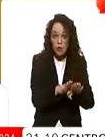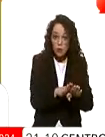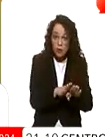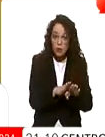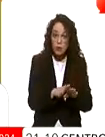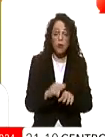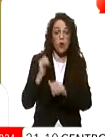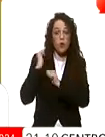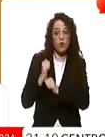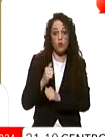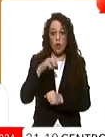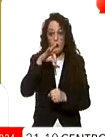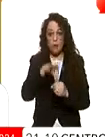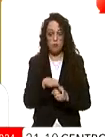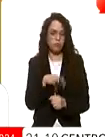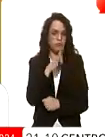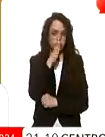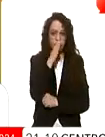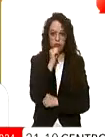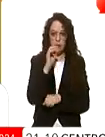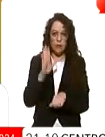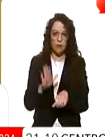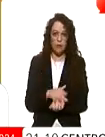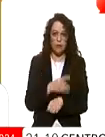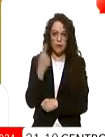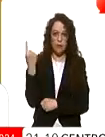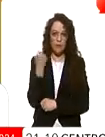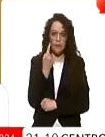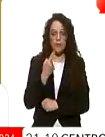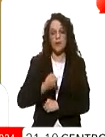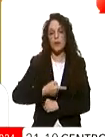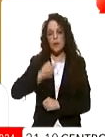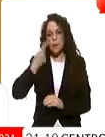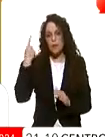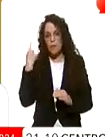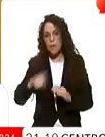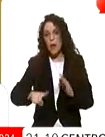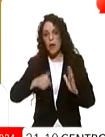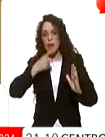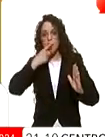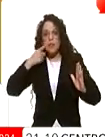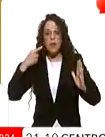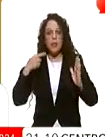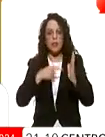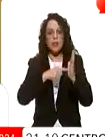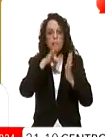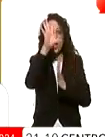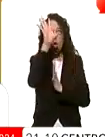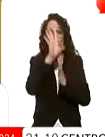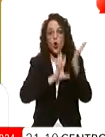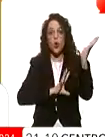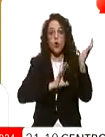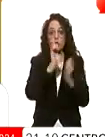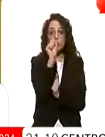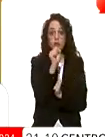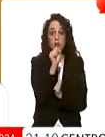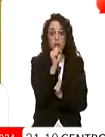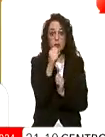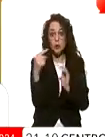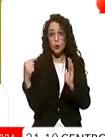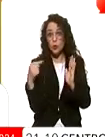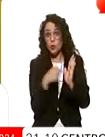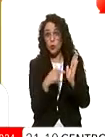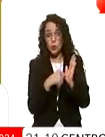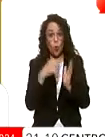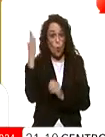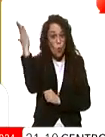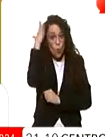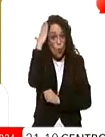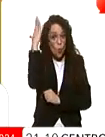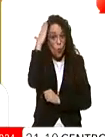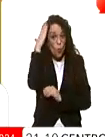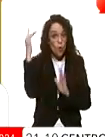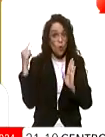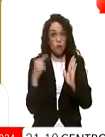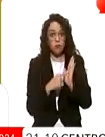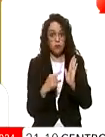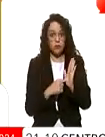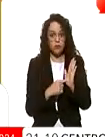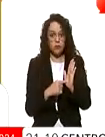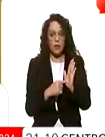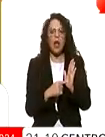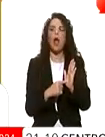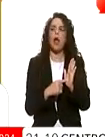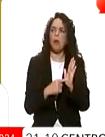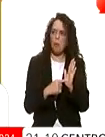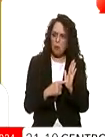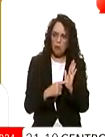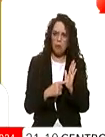dado que devienen de un mandato constitucional expreso, ¿no? Entonces, justamente se estableció eso,